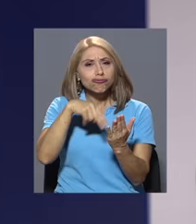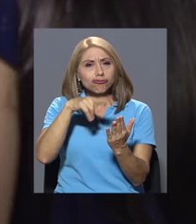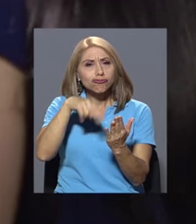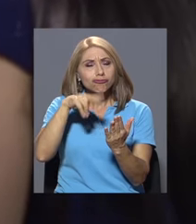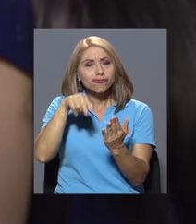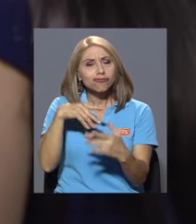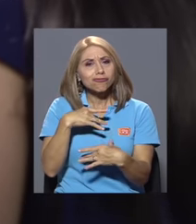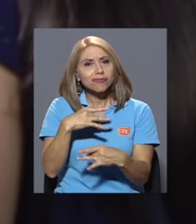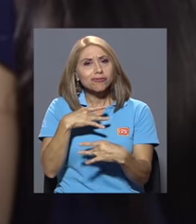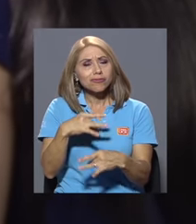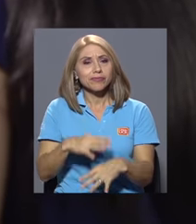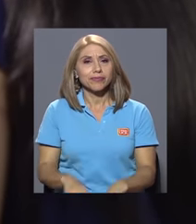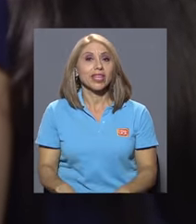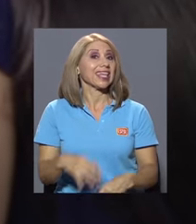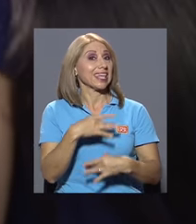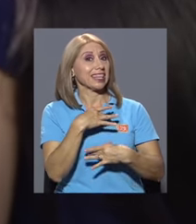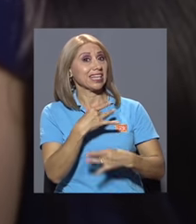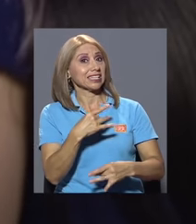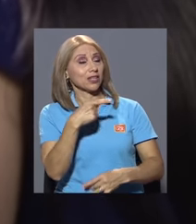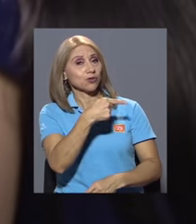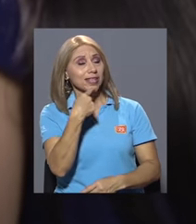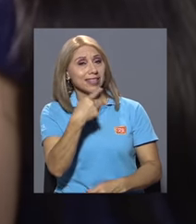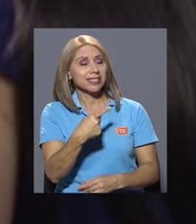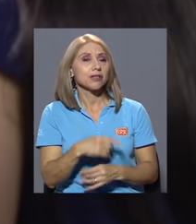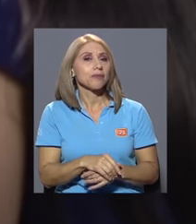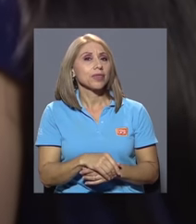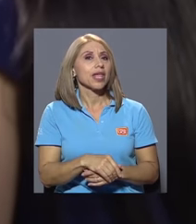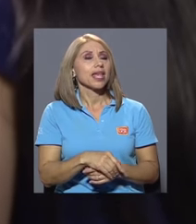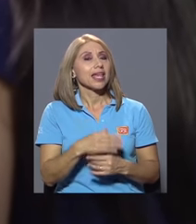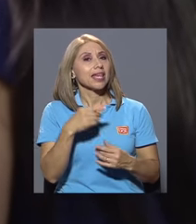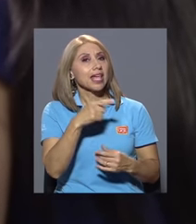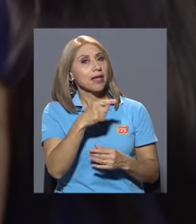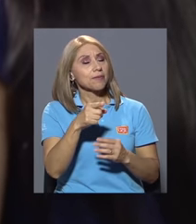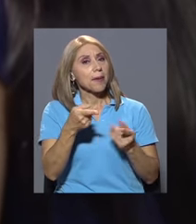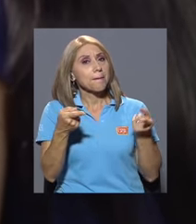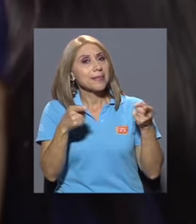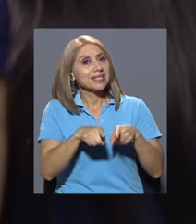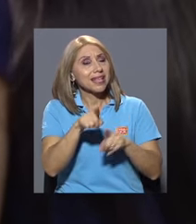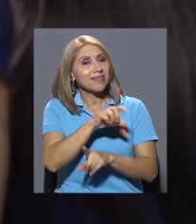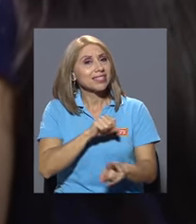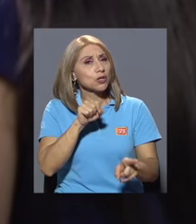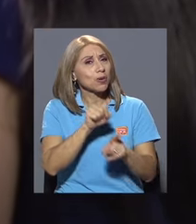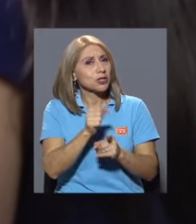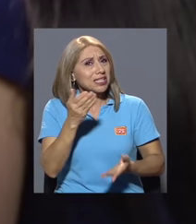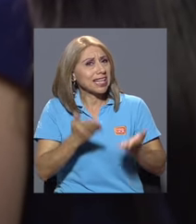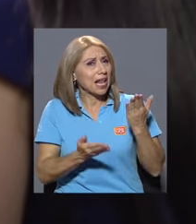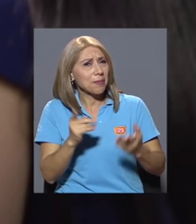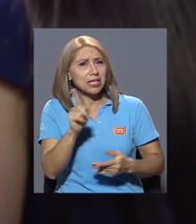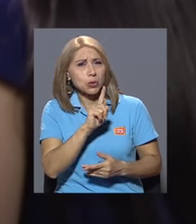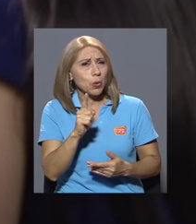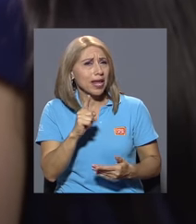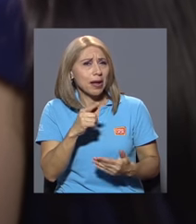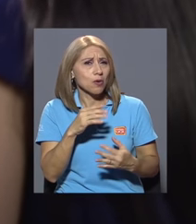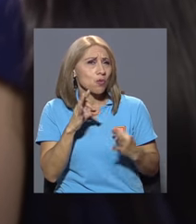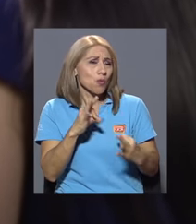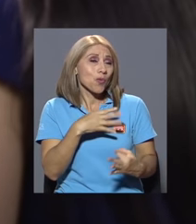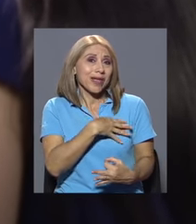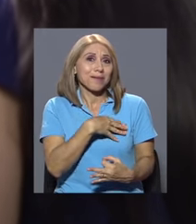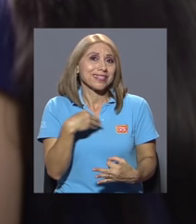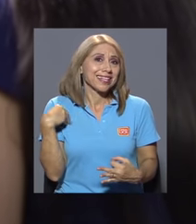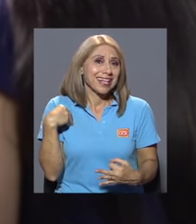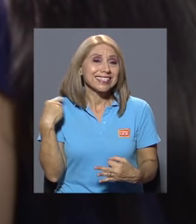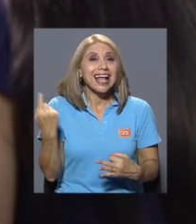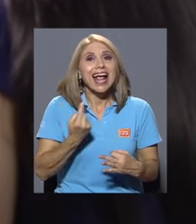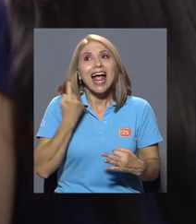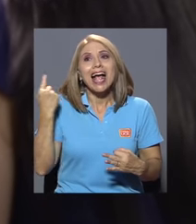Curioso lo que decís de que presentaba situaciones que no eran muy placenteras. Casi siempre que se asocia a la ciencia ficción